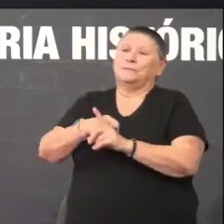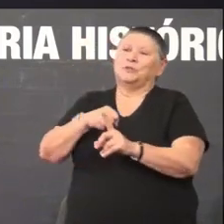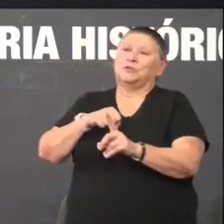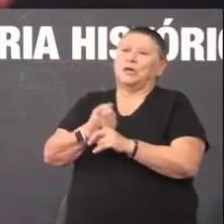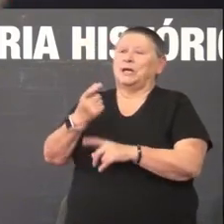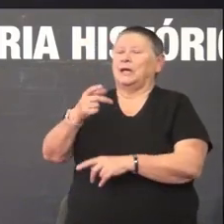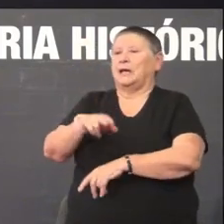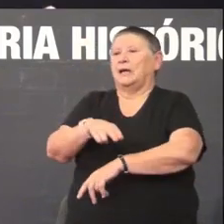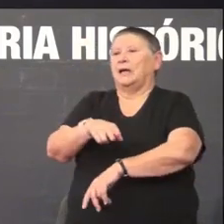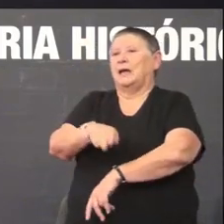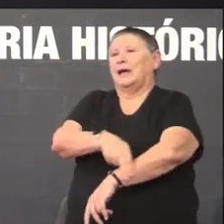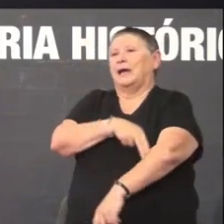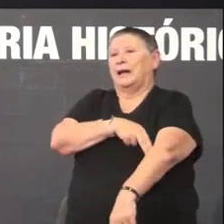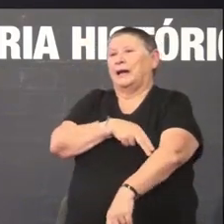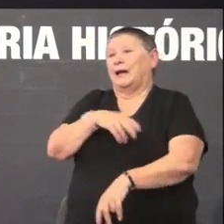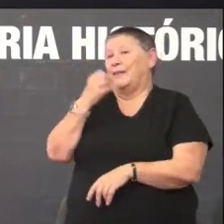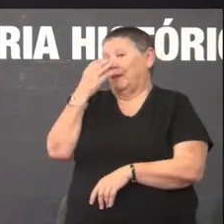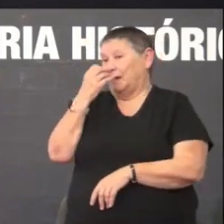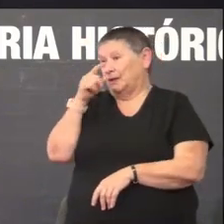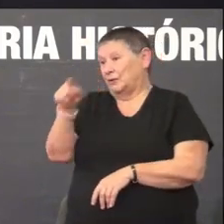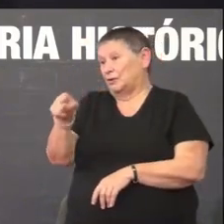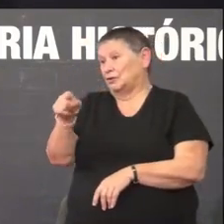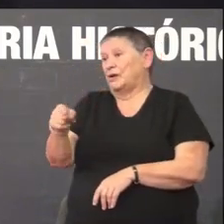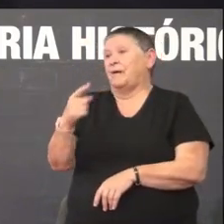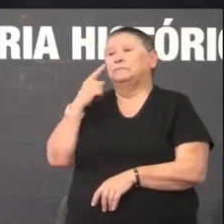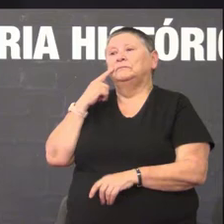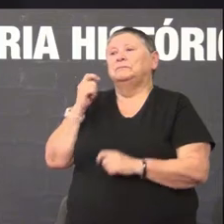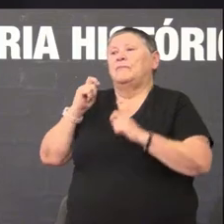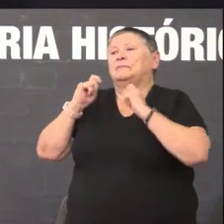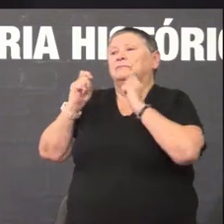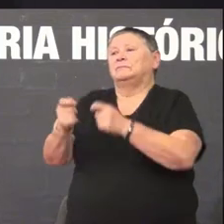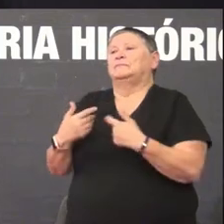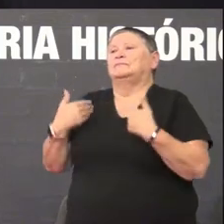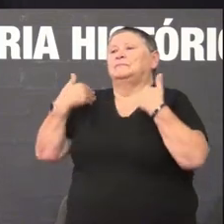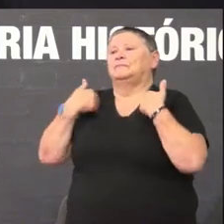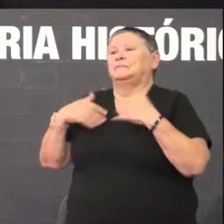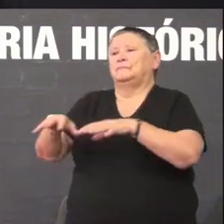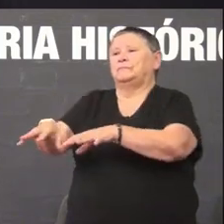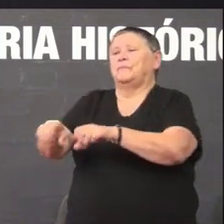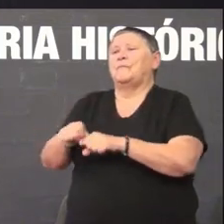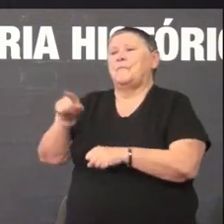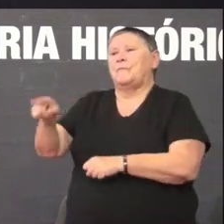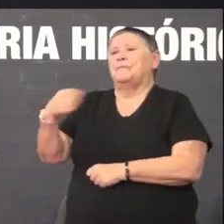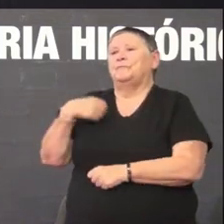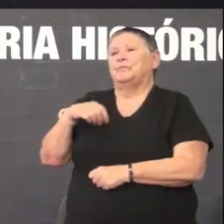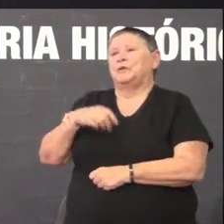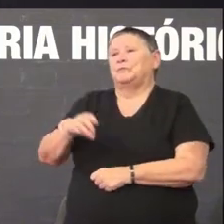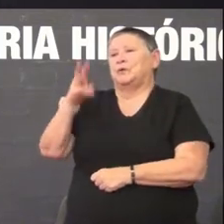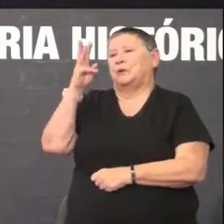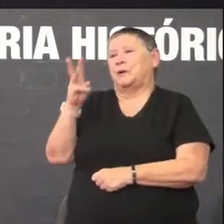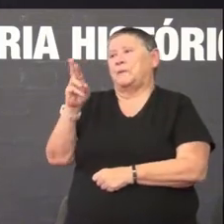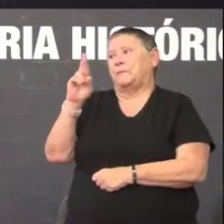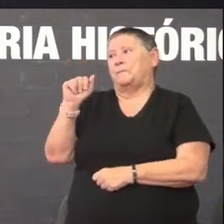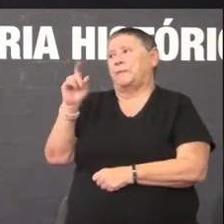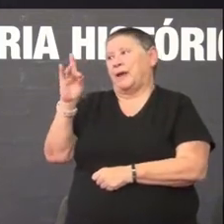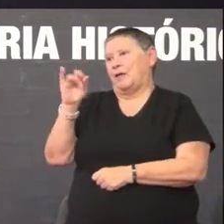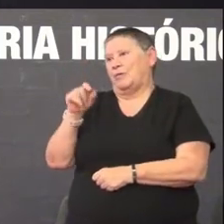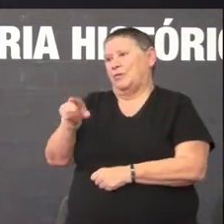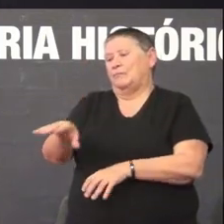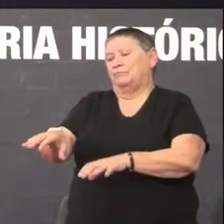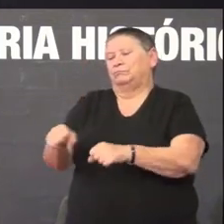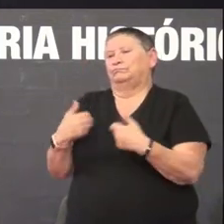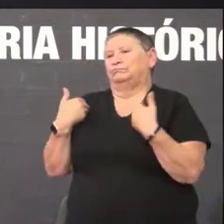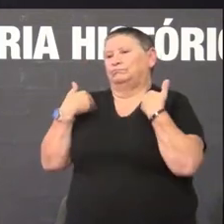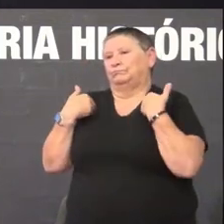el juicio, aunque hubo alguna mención al rey, toda la responsabilidad se quedara en Manuel Prado y Colón de Carvajal, que tuvo